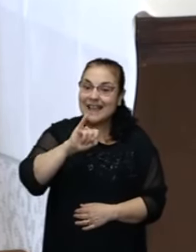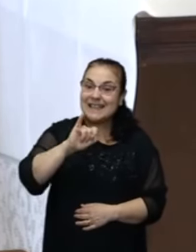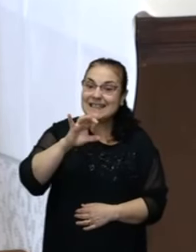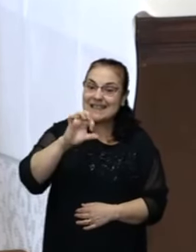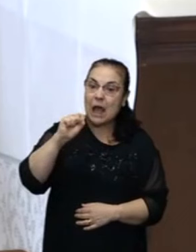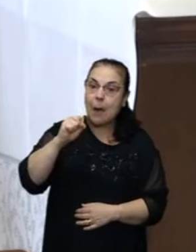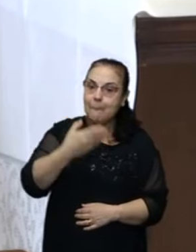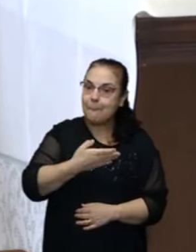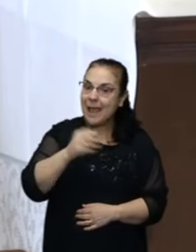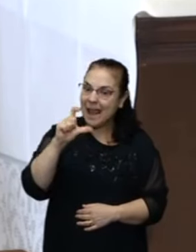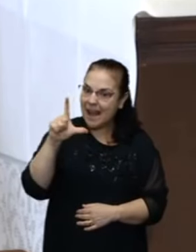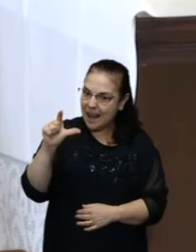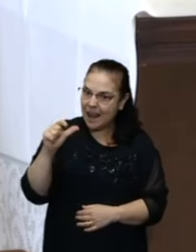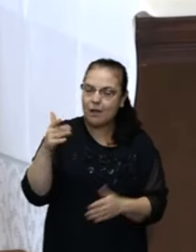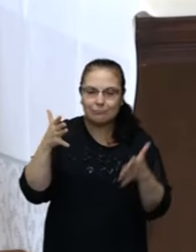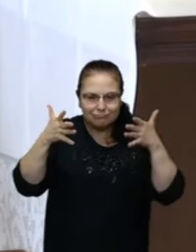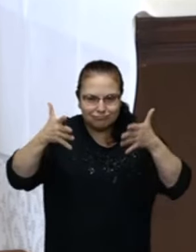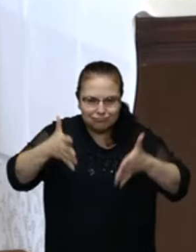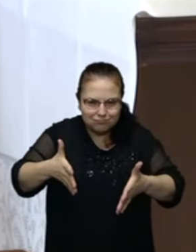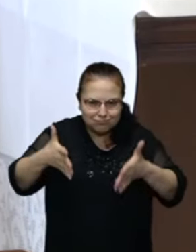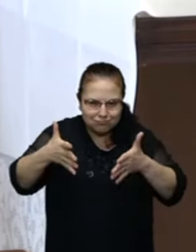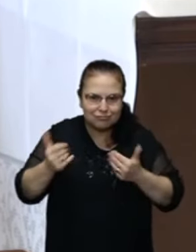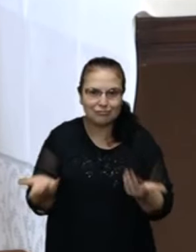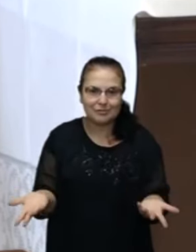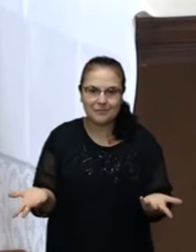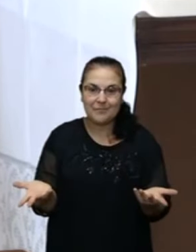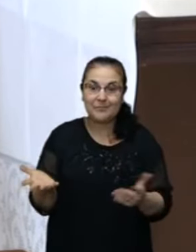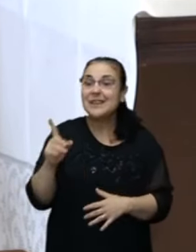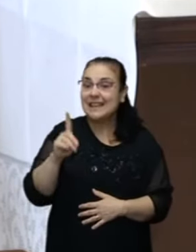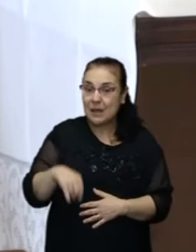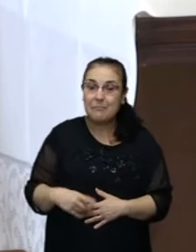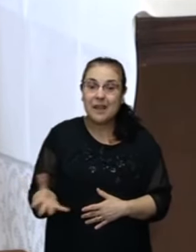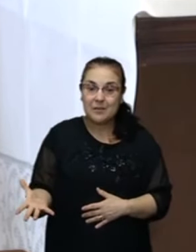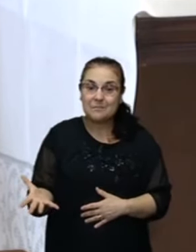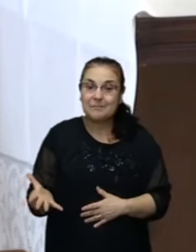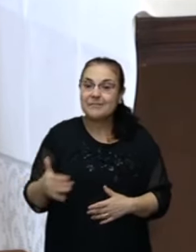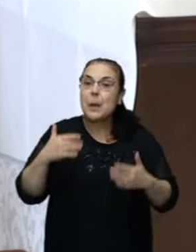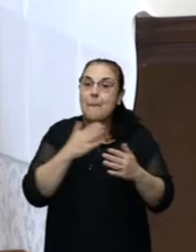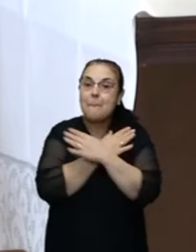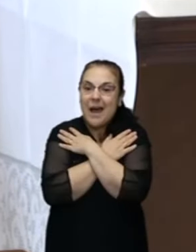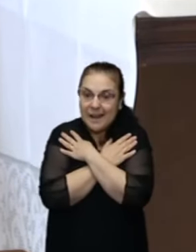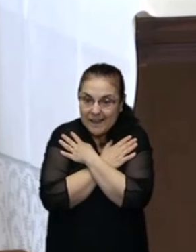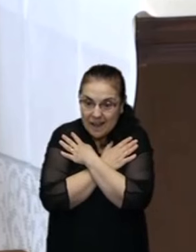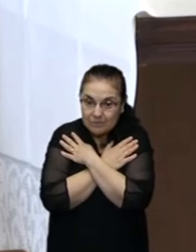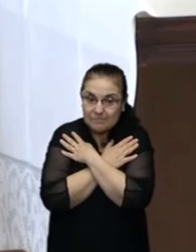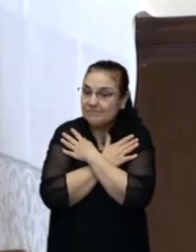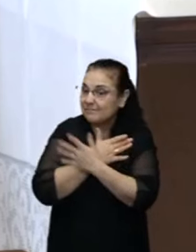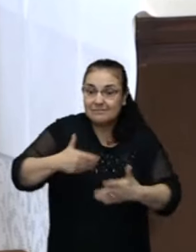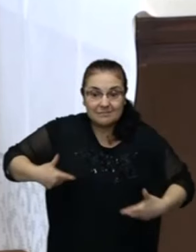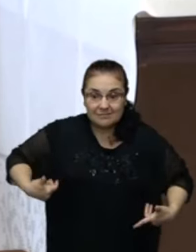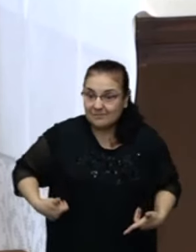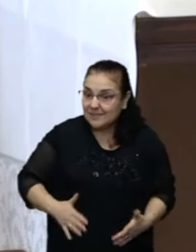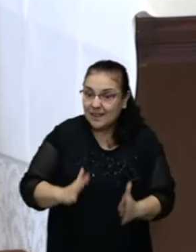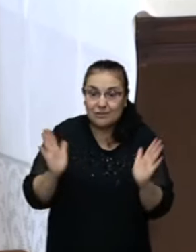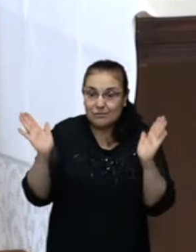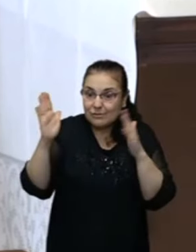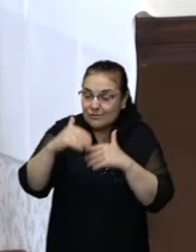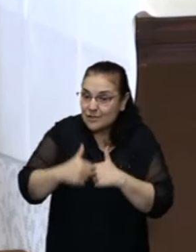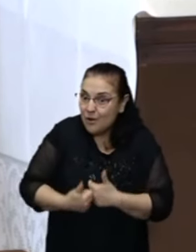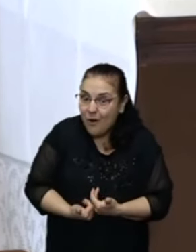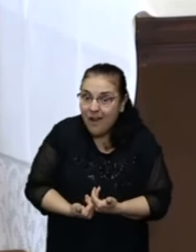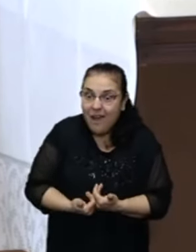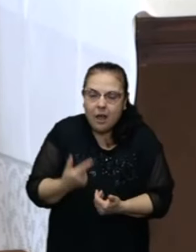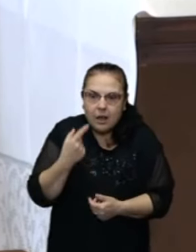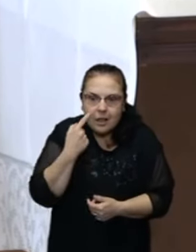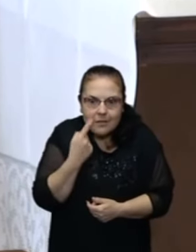decía antes, voluntariamente va a ser estéril María, donde también se fijará el Espíritu